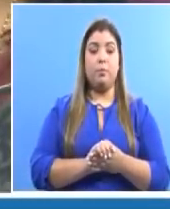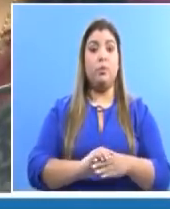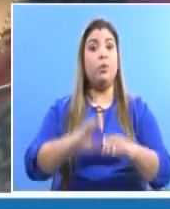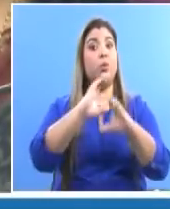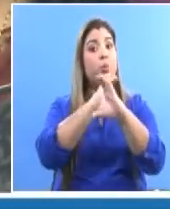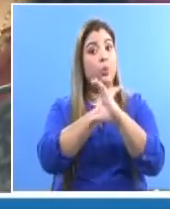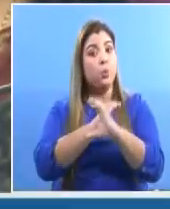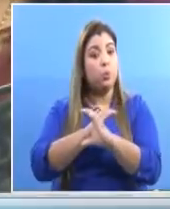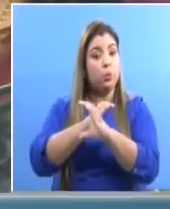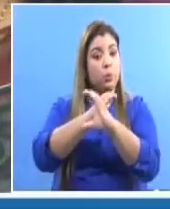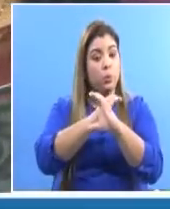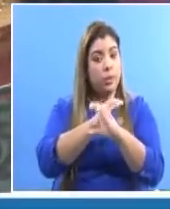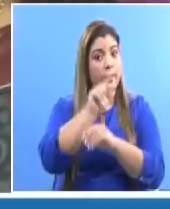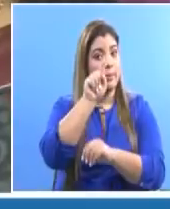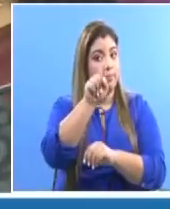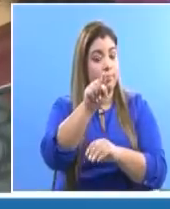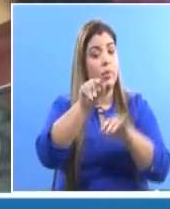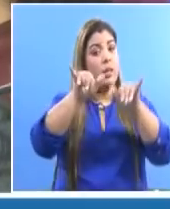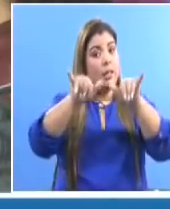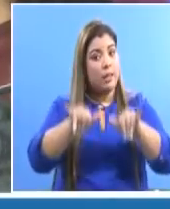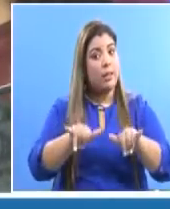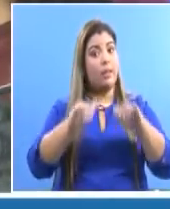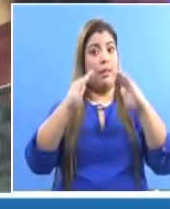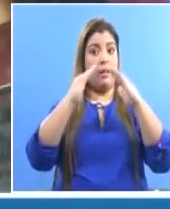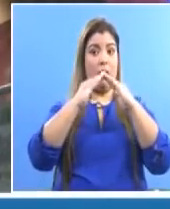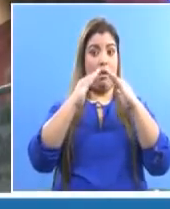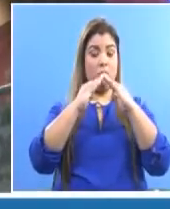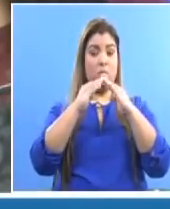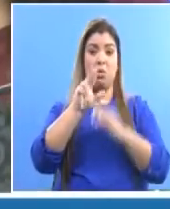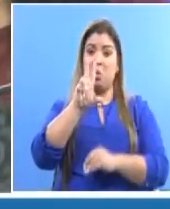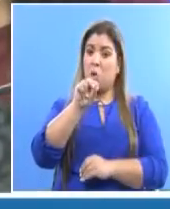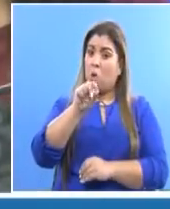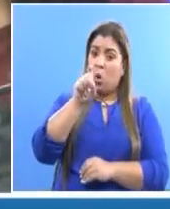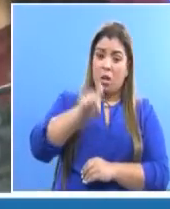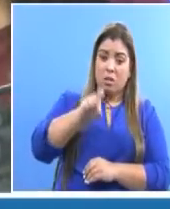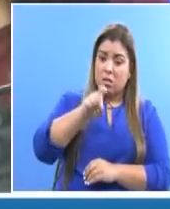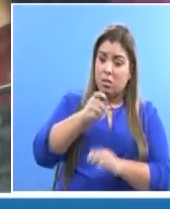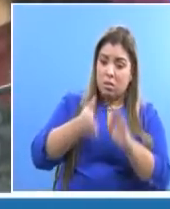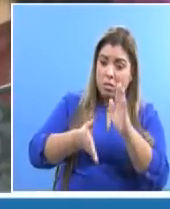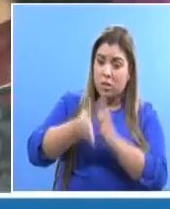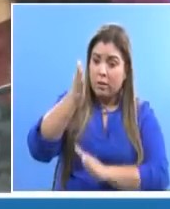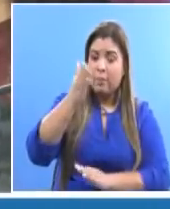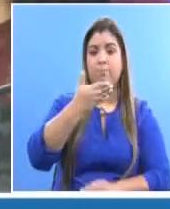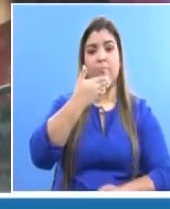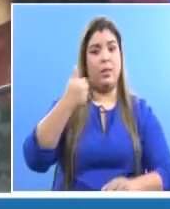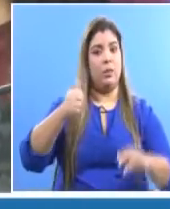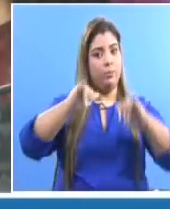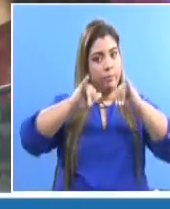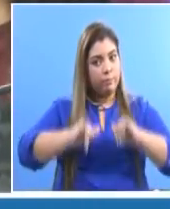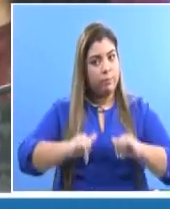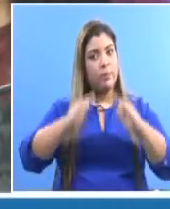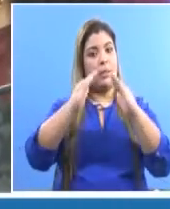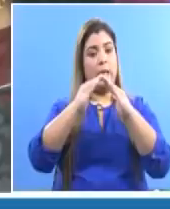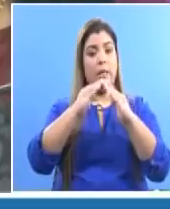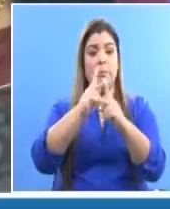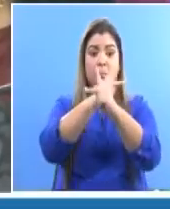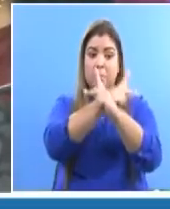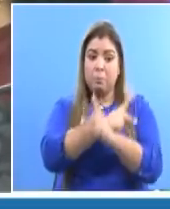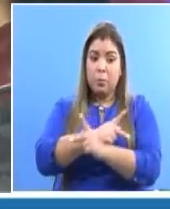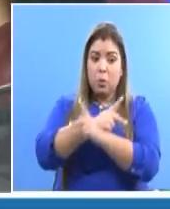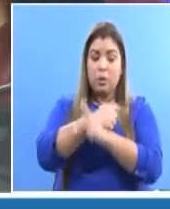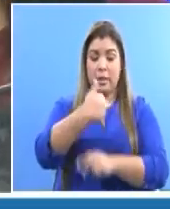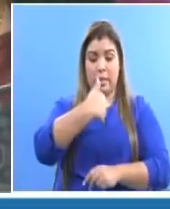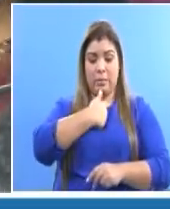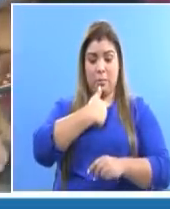Cuídate, quédate en casa si no tienes necesidad de salir. Protégete a ti mismo y